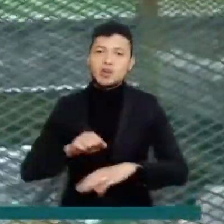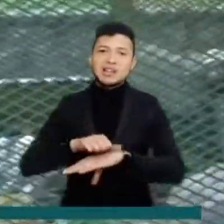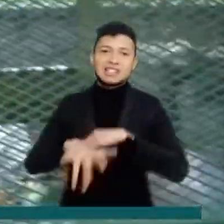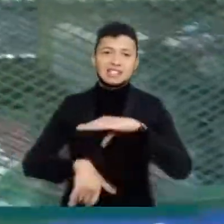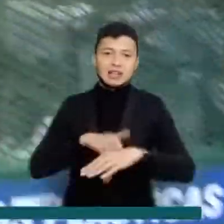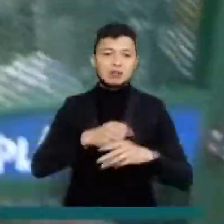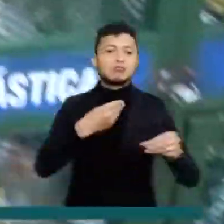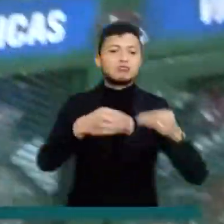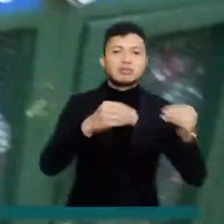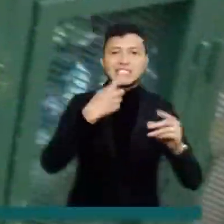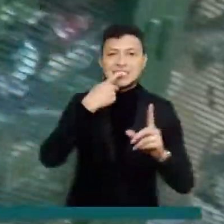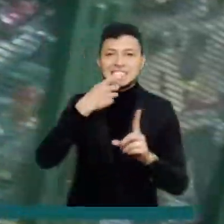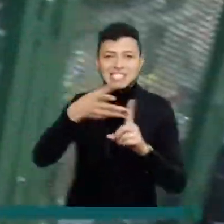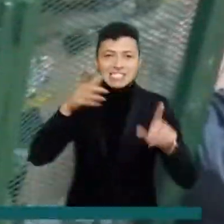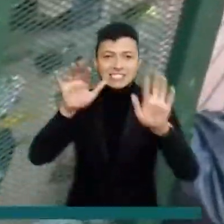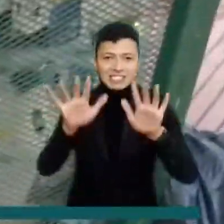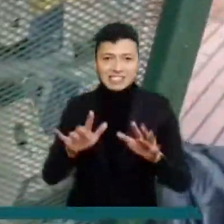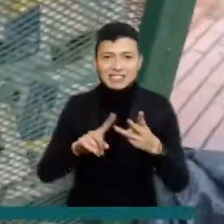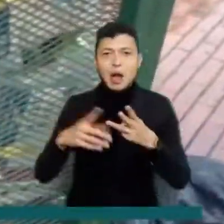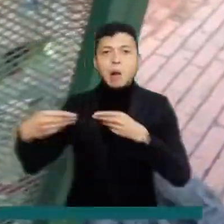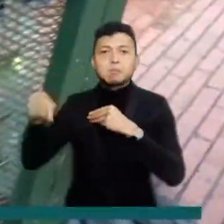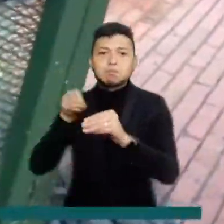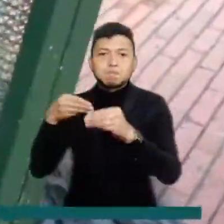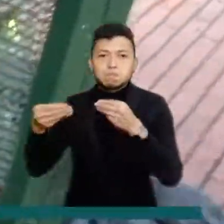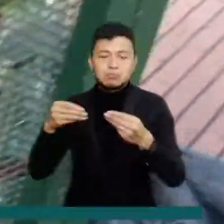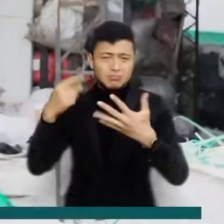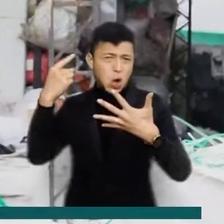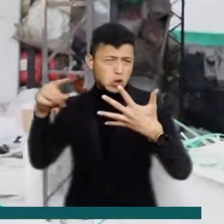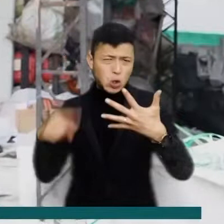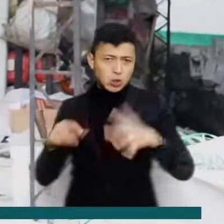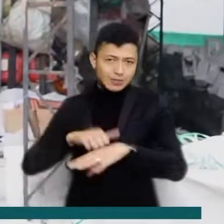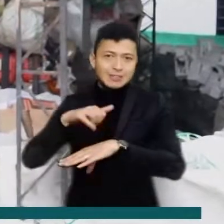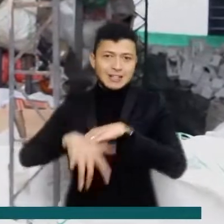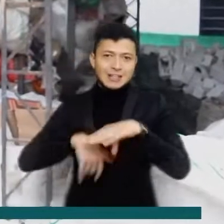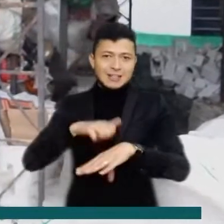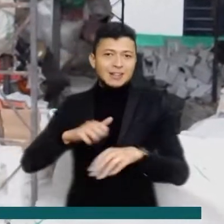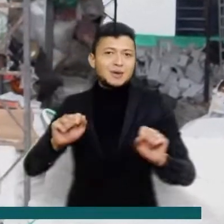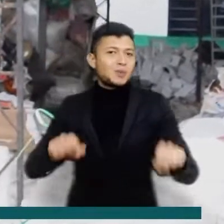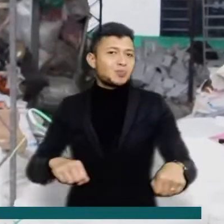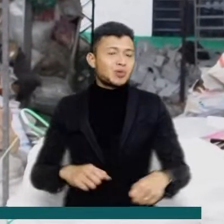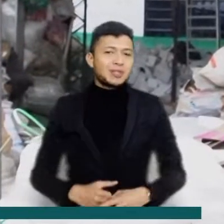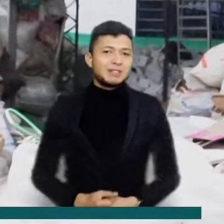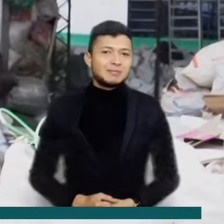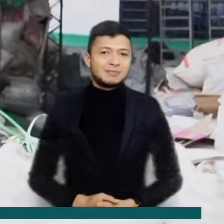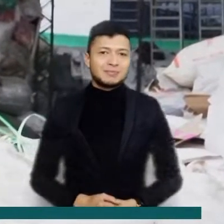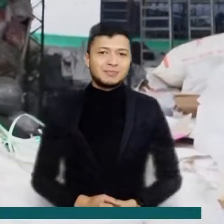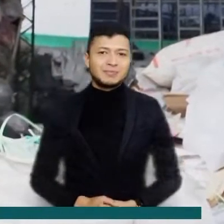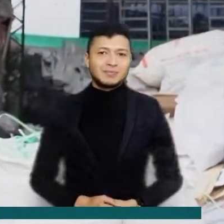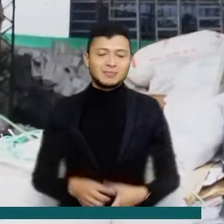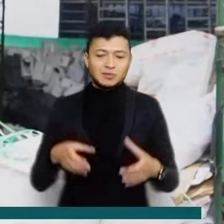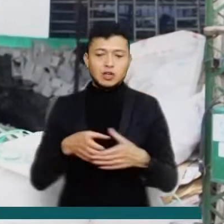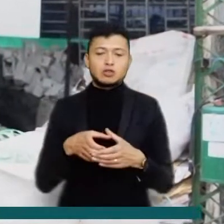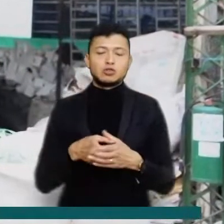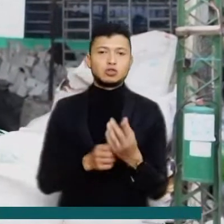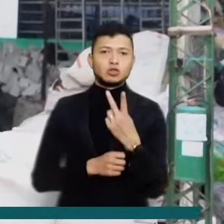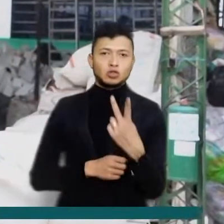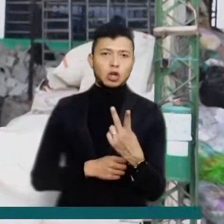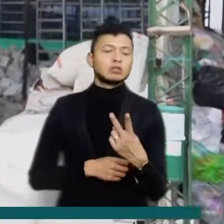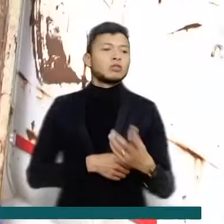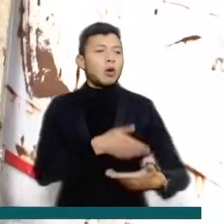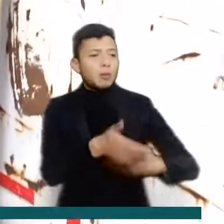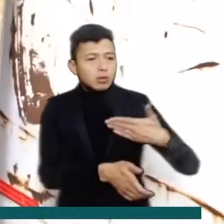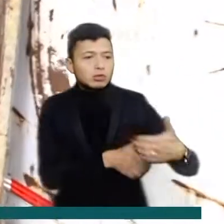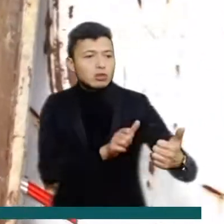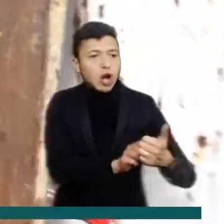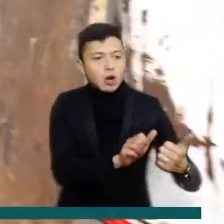cartón, vidrio, plástico y cualquier material reciclable. Justamente son dos las asociaciones que no solo acompañan este